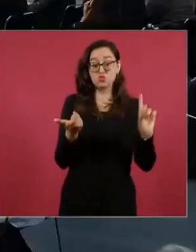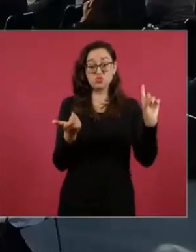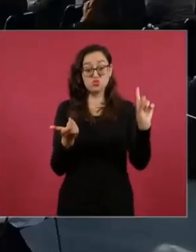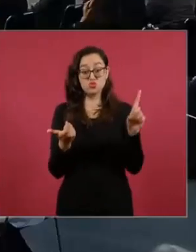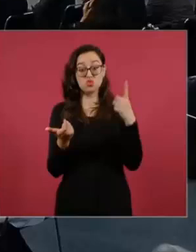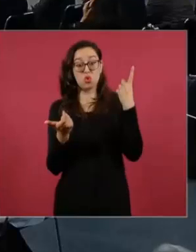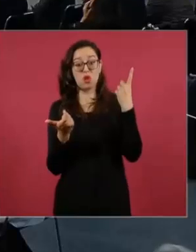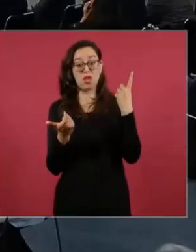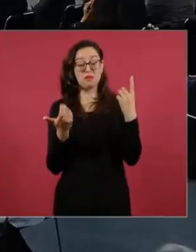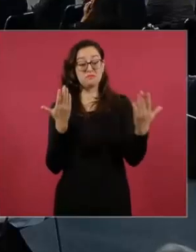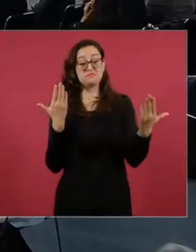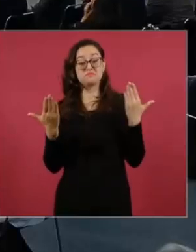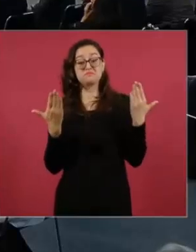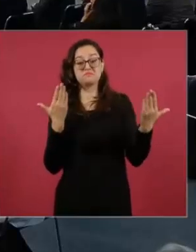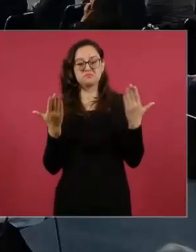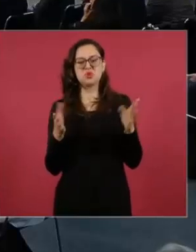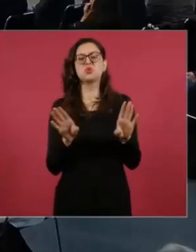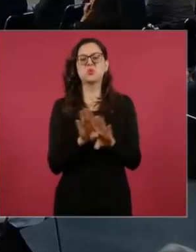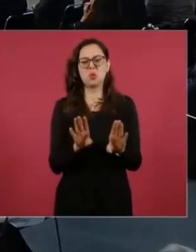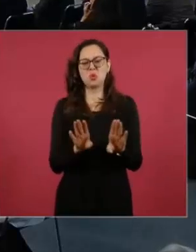pon cómo estaba el peso,